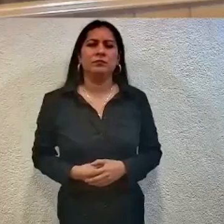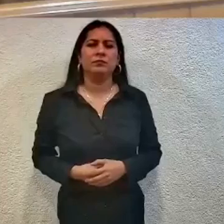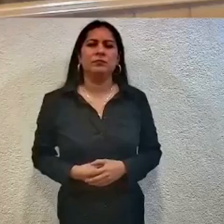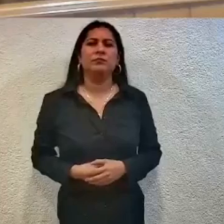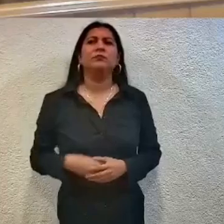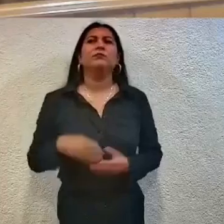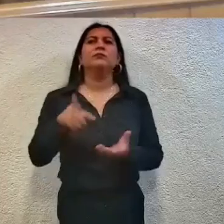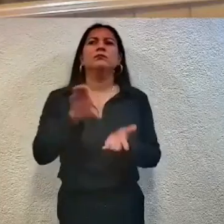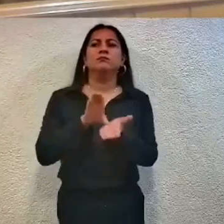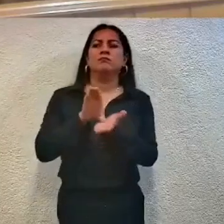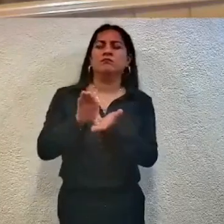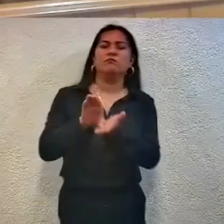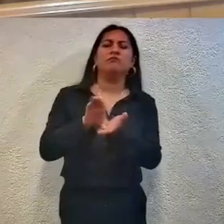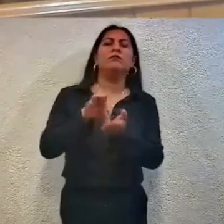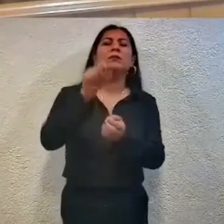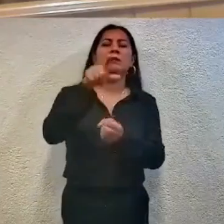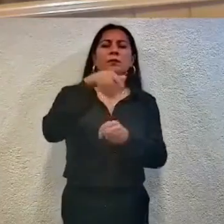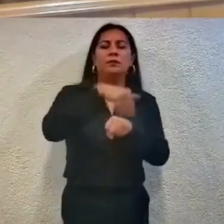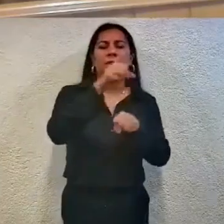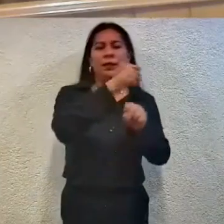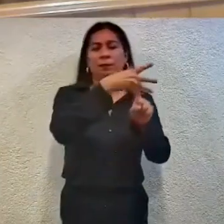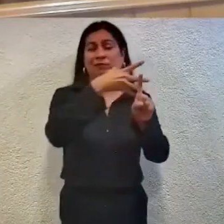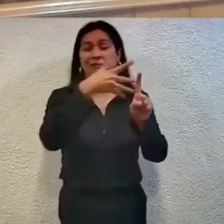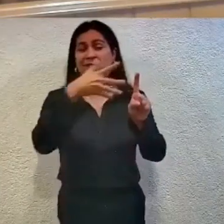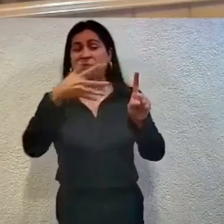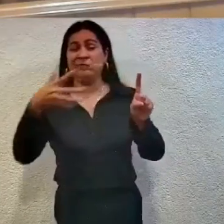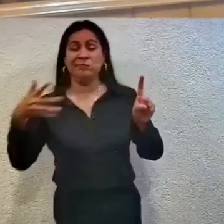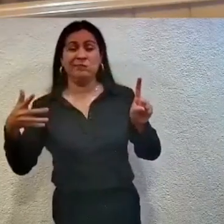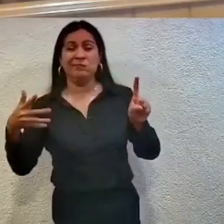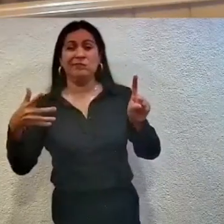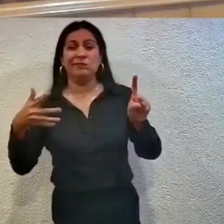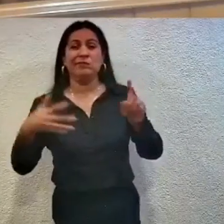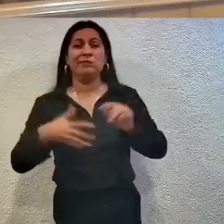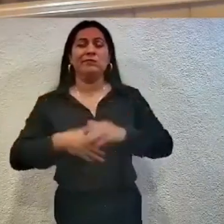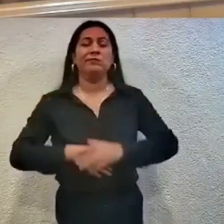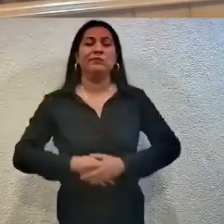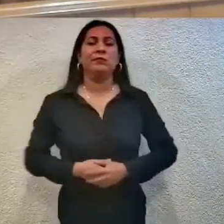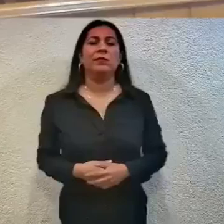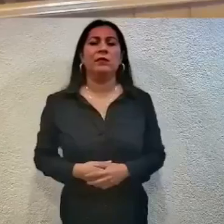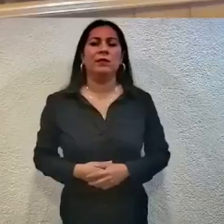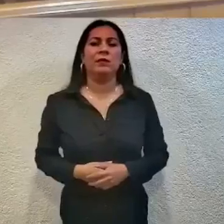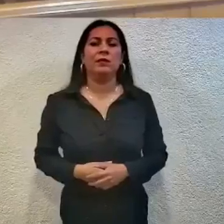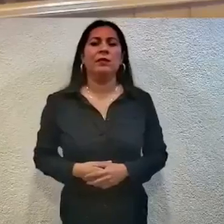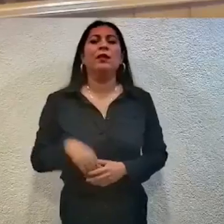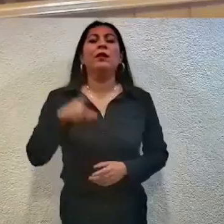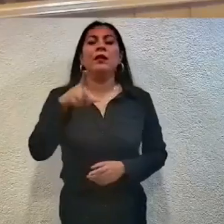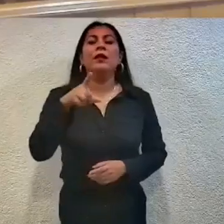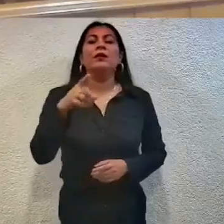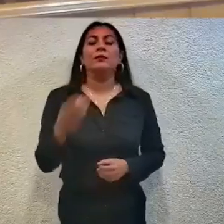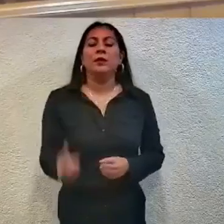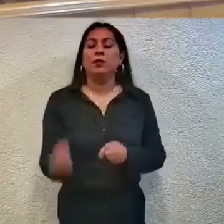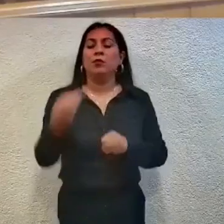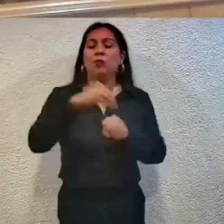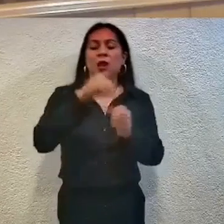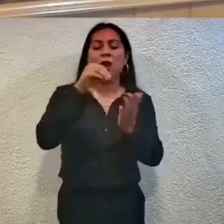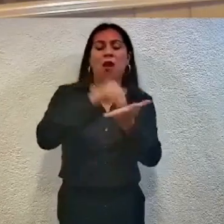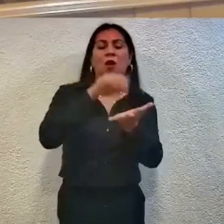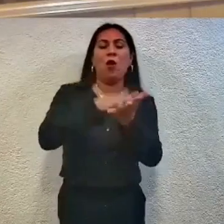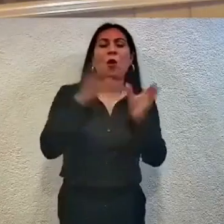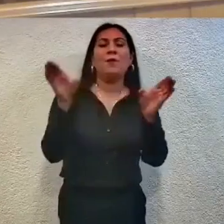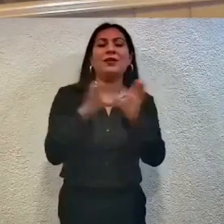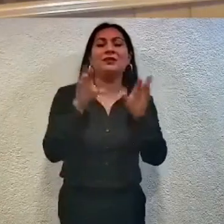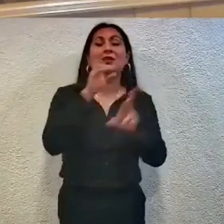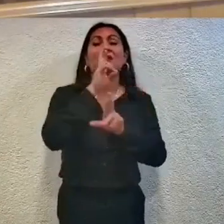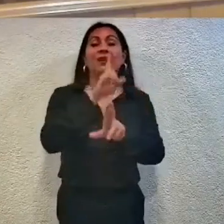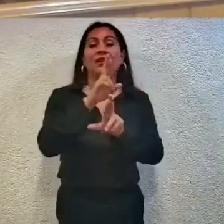al expediente TEE /GIN /004 /2024, debiendo glosarse copia certificada de la